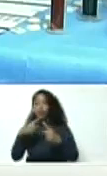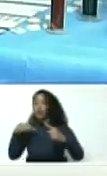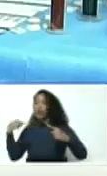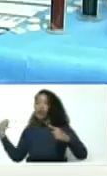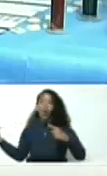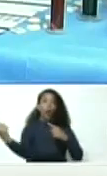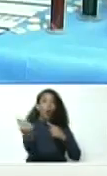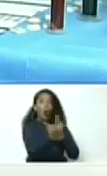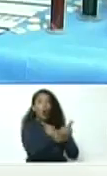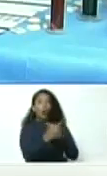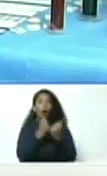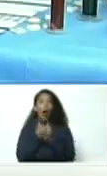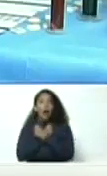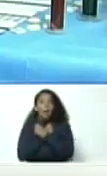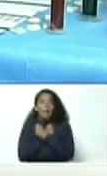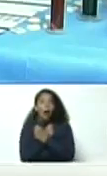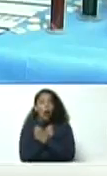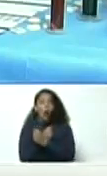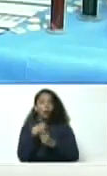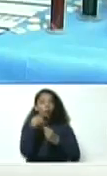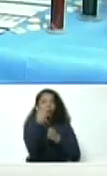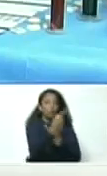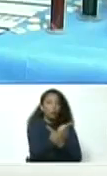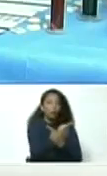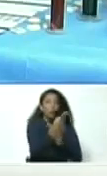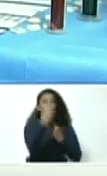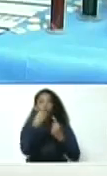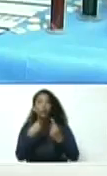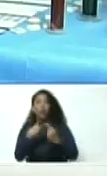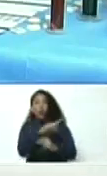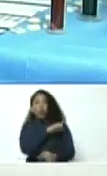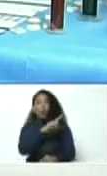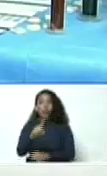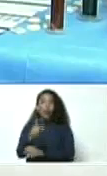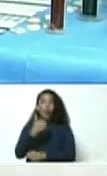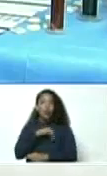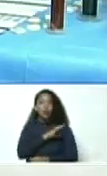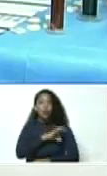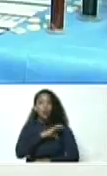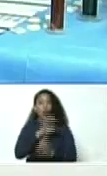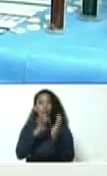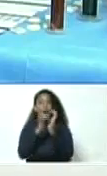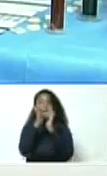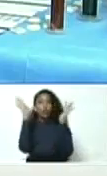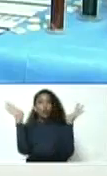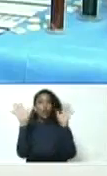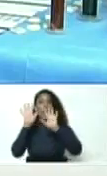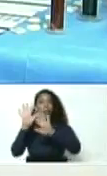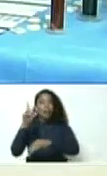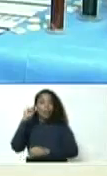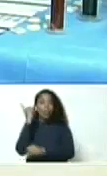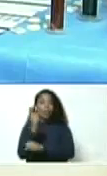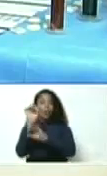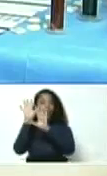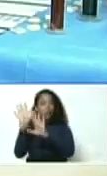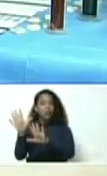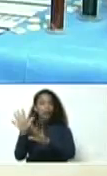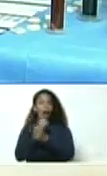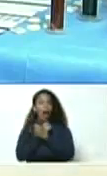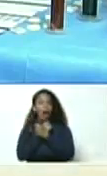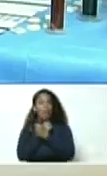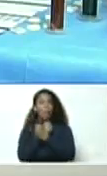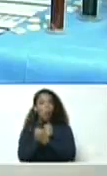todas. Amaos los unos a los otros, nos mandó nuestro Señor Jesucristo. Y así debe ser. Amaos